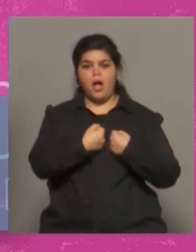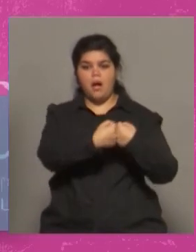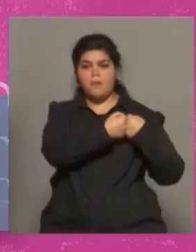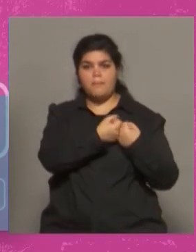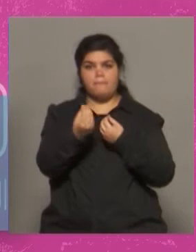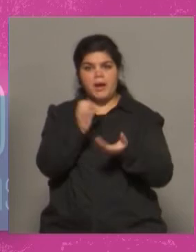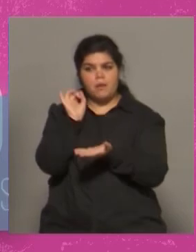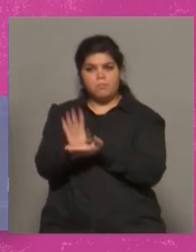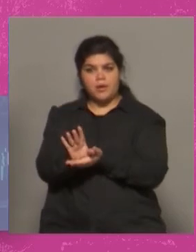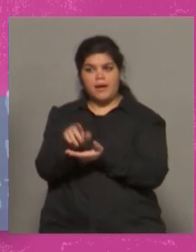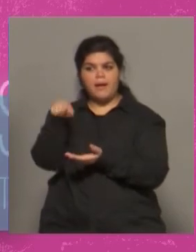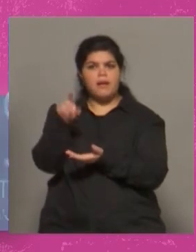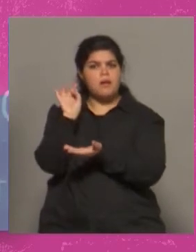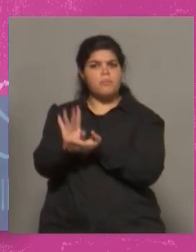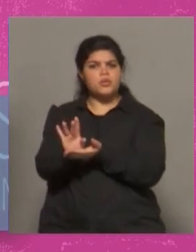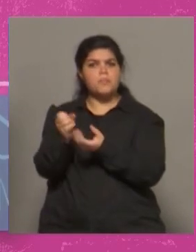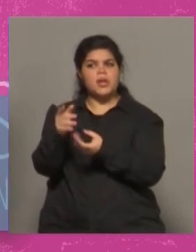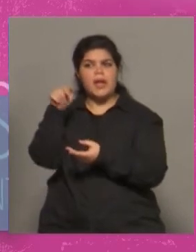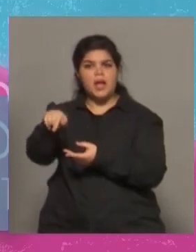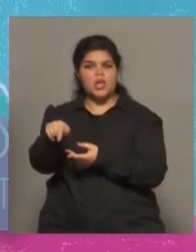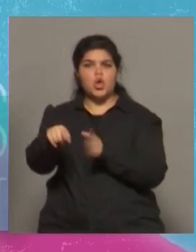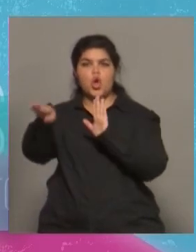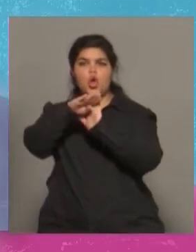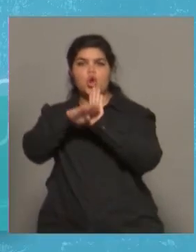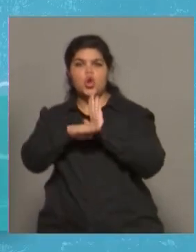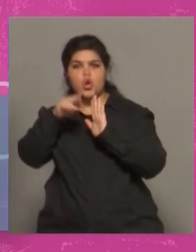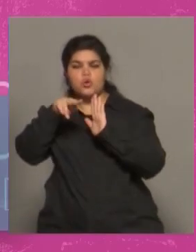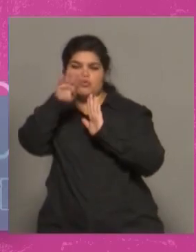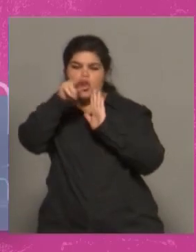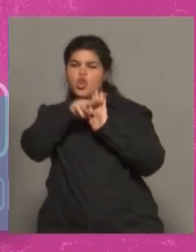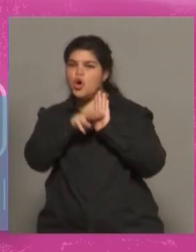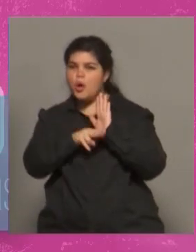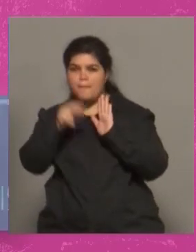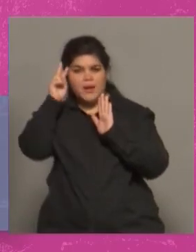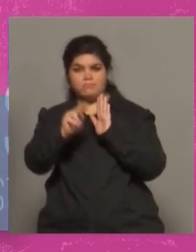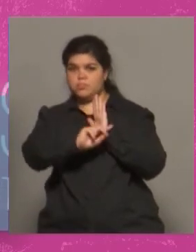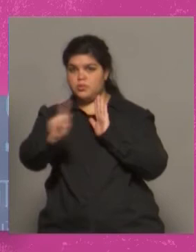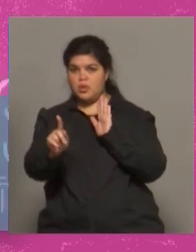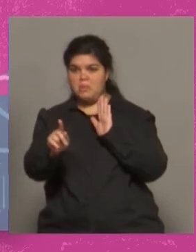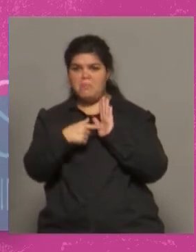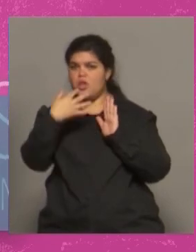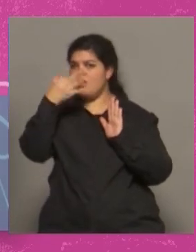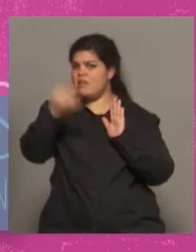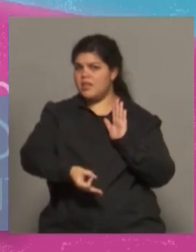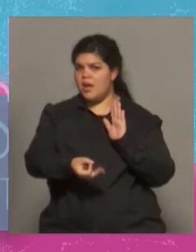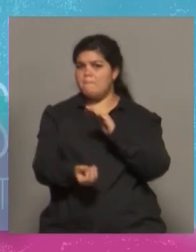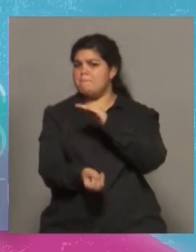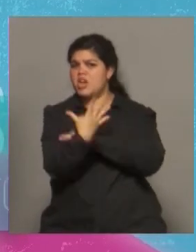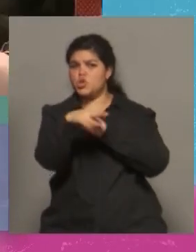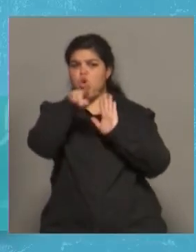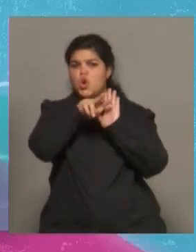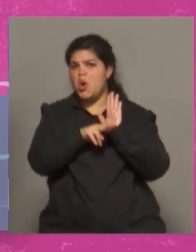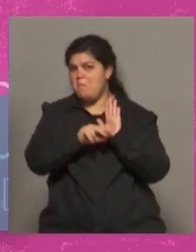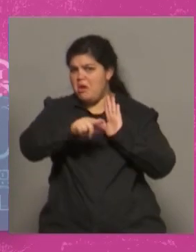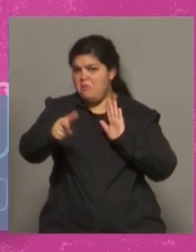cuestiones que supuestamente no había internalizado una normativa, en el cual, digamos, no hay una normativa al interior del Mercosur que diga que